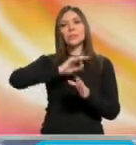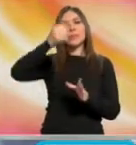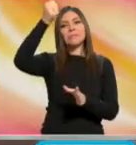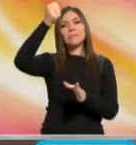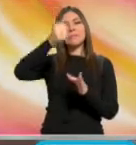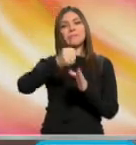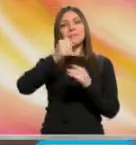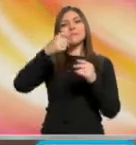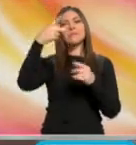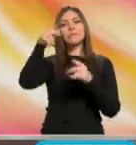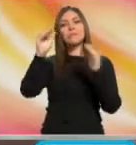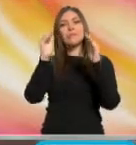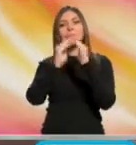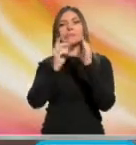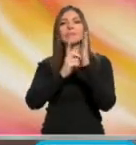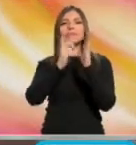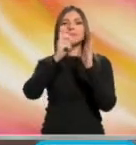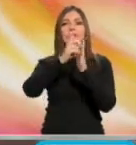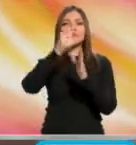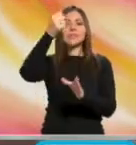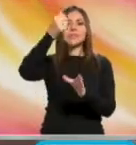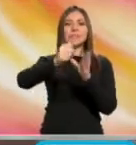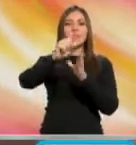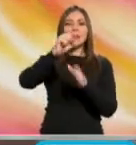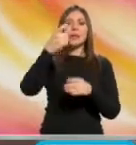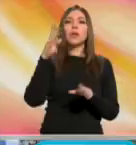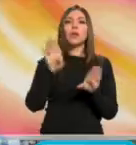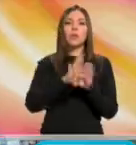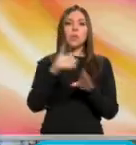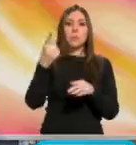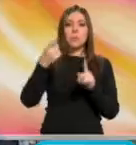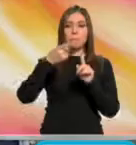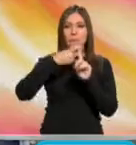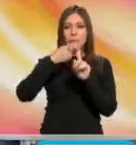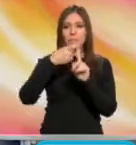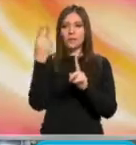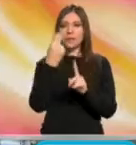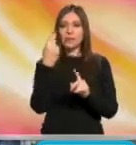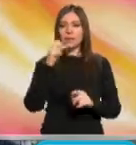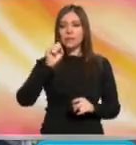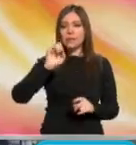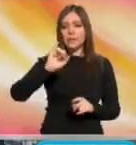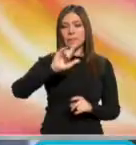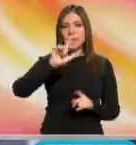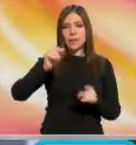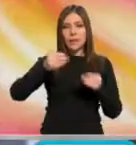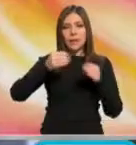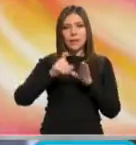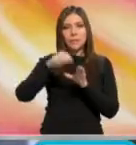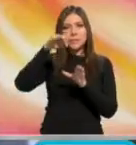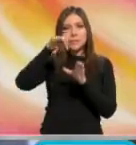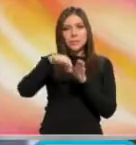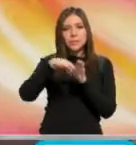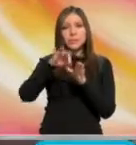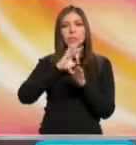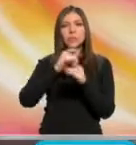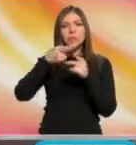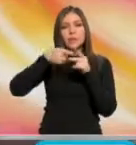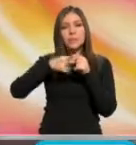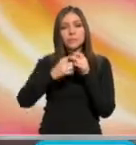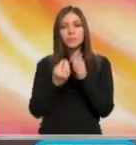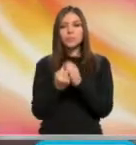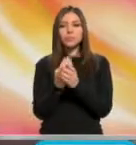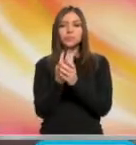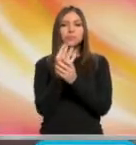Ok. Pero el principio es el mismo. Tenemos que primero germinar las semillitas, que crezcan un poquito, que empiecen a echar raíz. Así